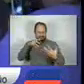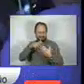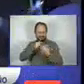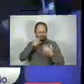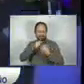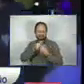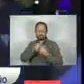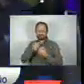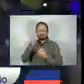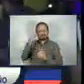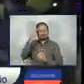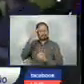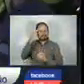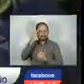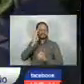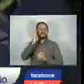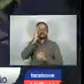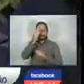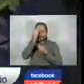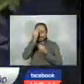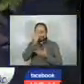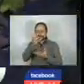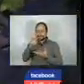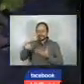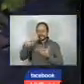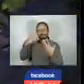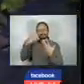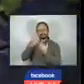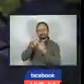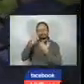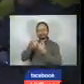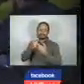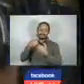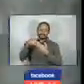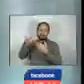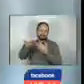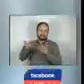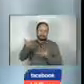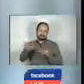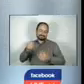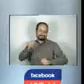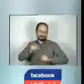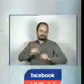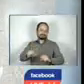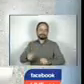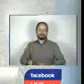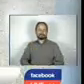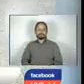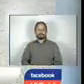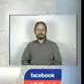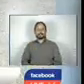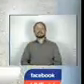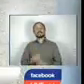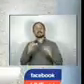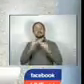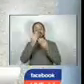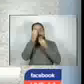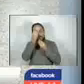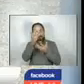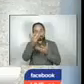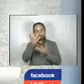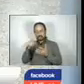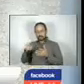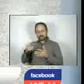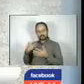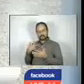siguen siendo las principales causas de estos percances que en su mayoría terminan en un saldo fatal. También le contamos del hallazgo de